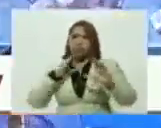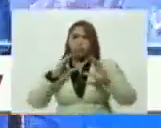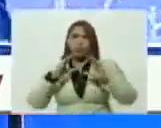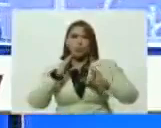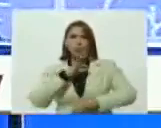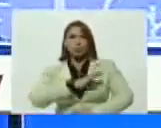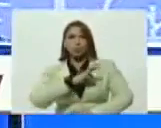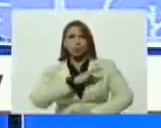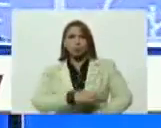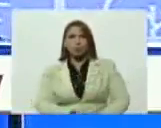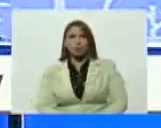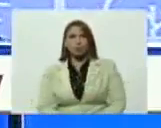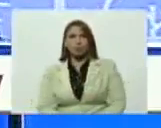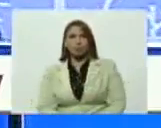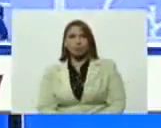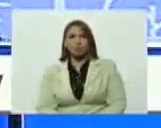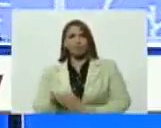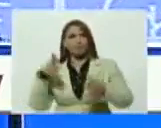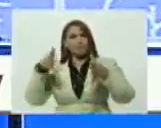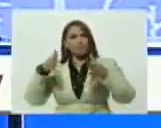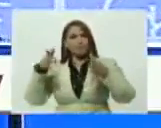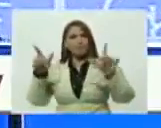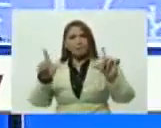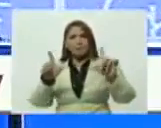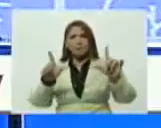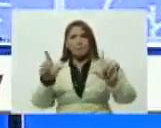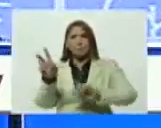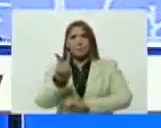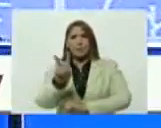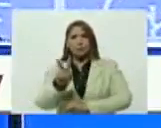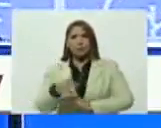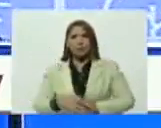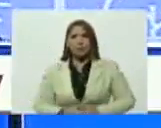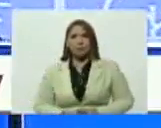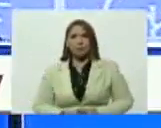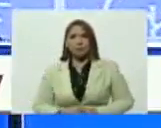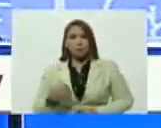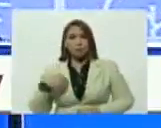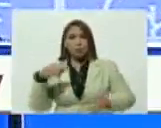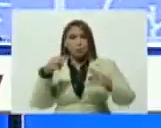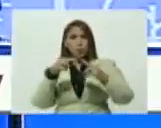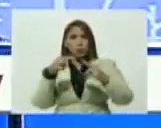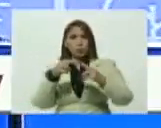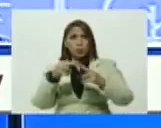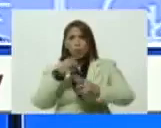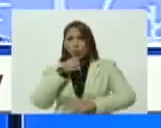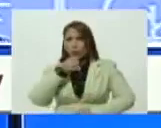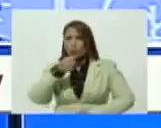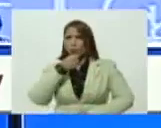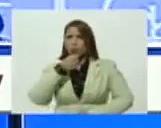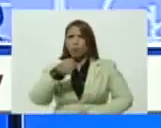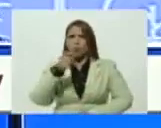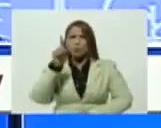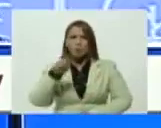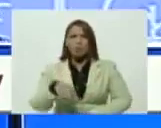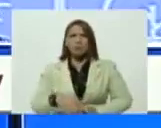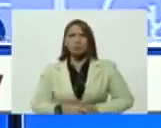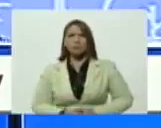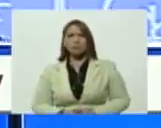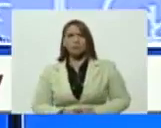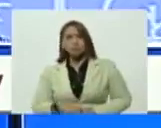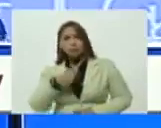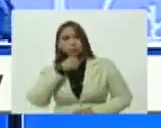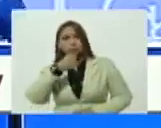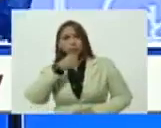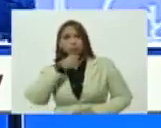social, forjado en la televisión venezolana. Lo conocimos como entrevistador, presentador,